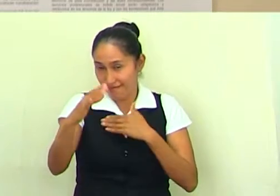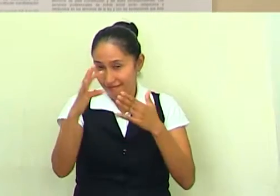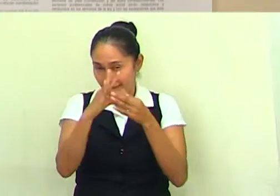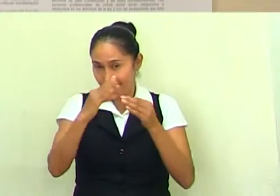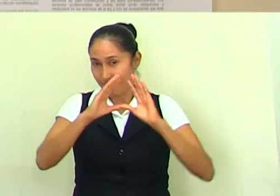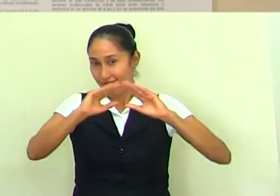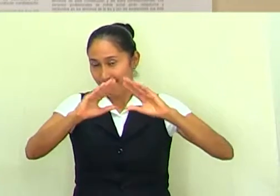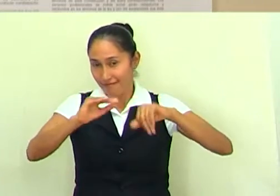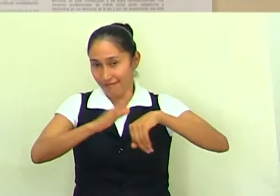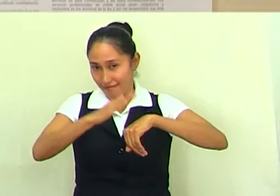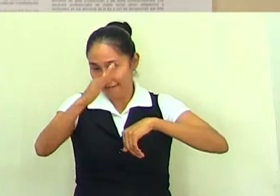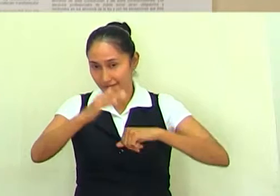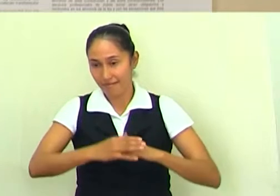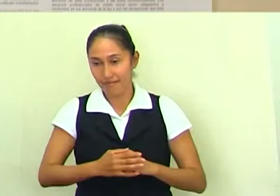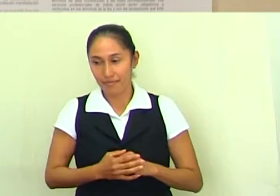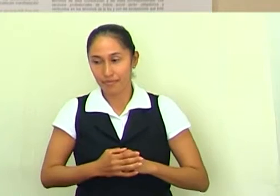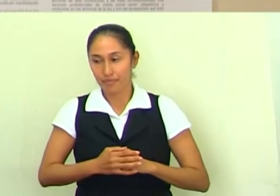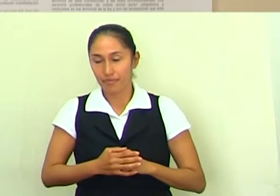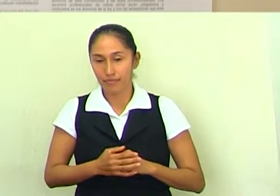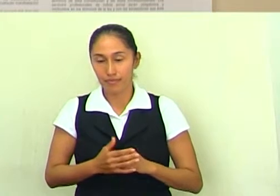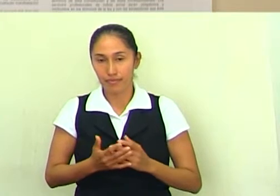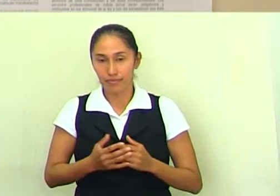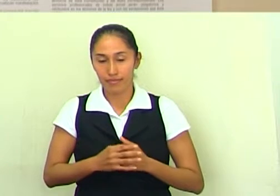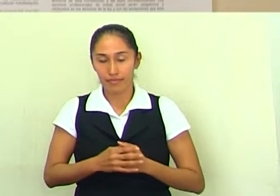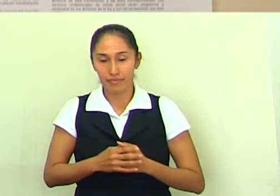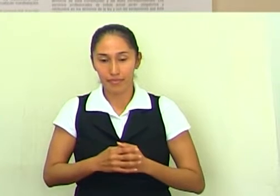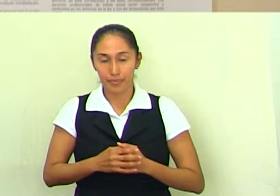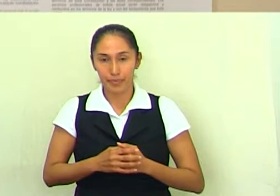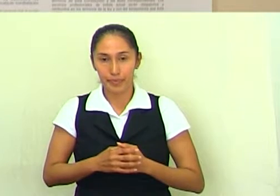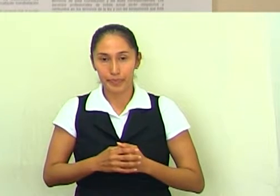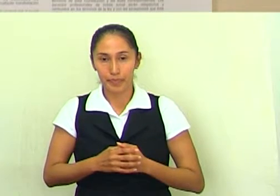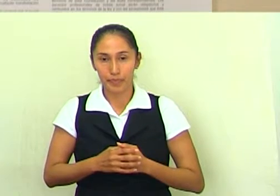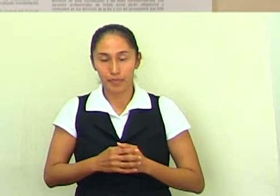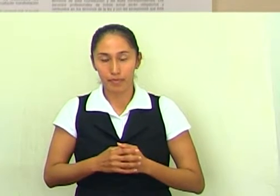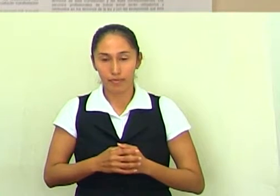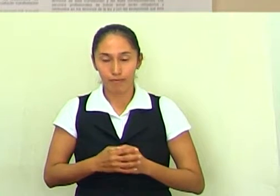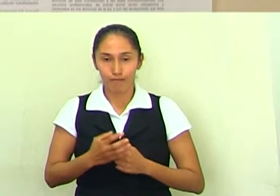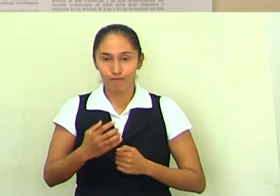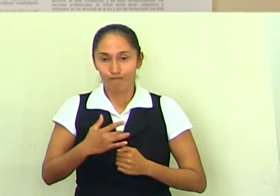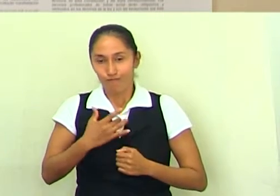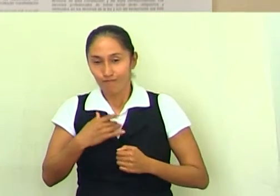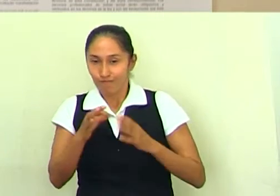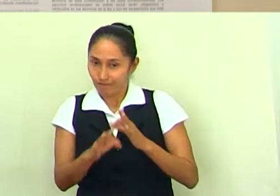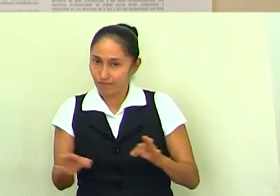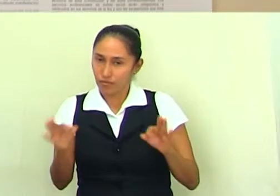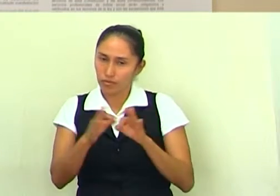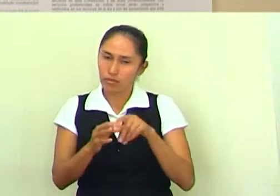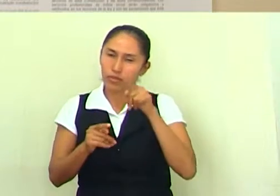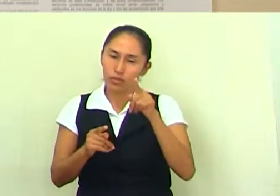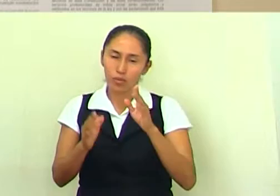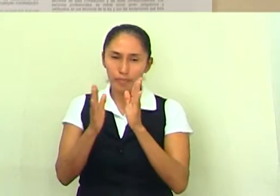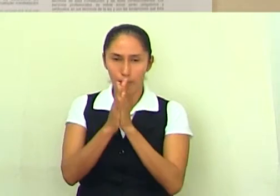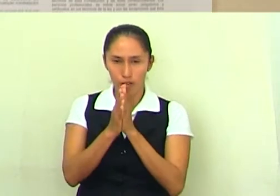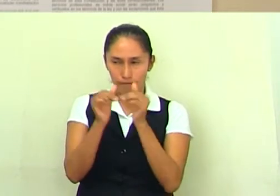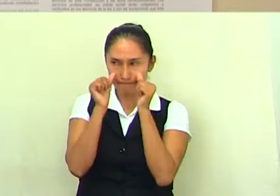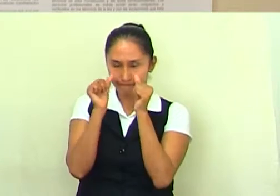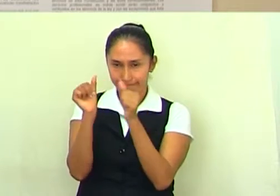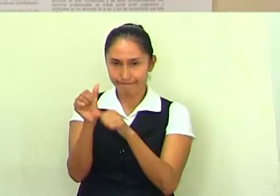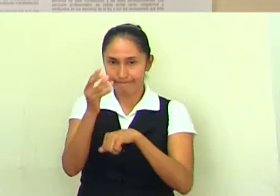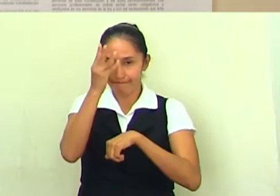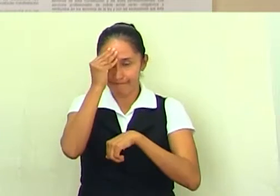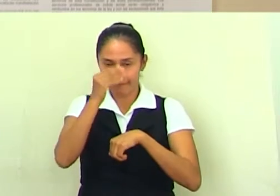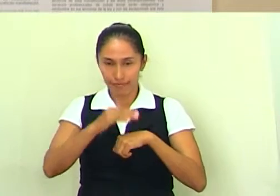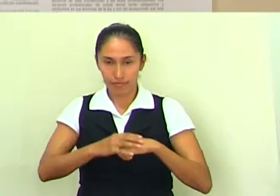lo posterior pues nos vayamos en otra dinámica. Para mí es muy importante que sí vayan siguiéndonos de